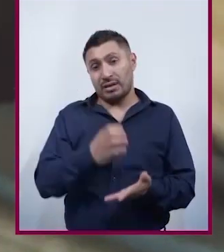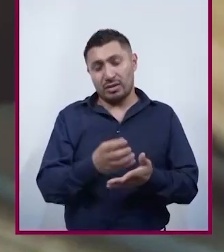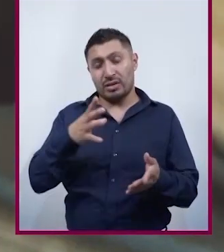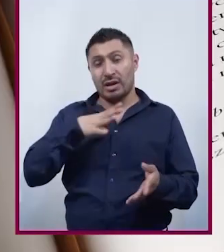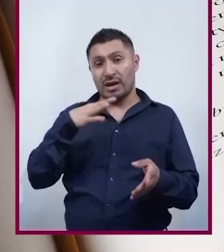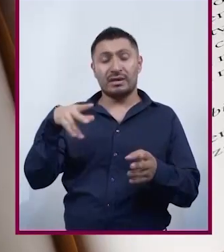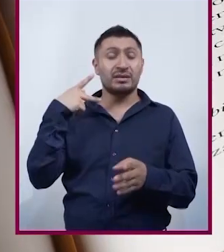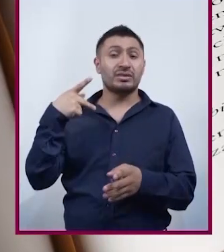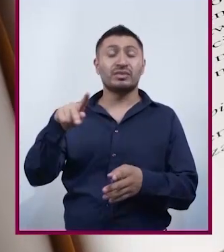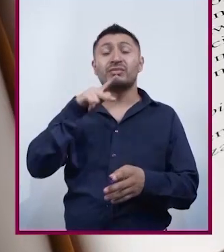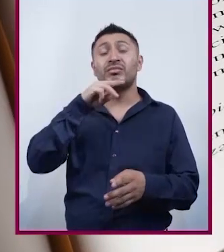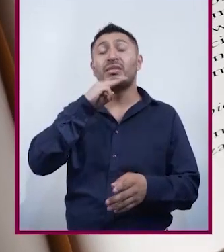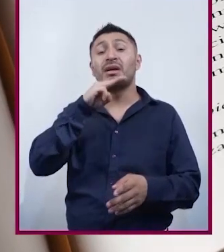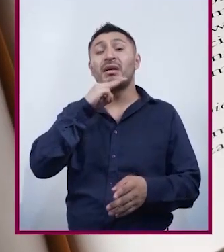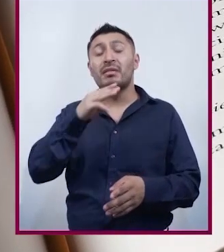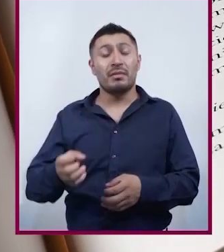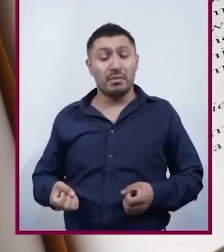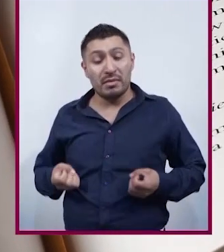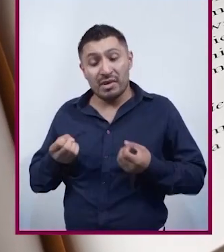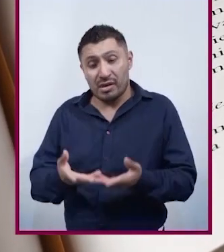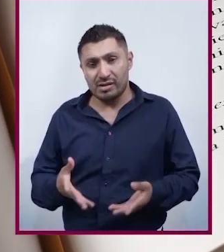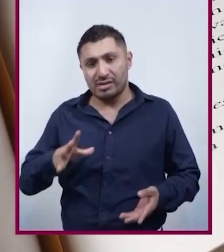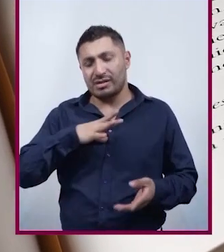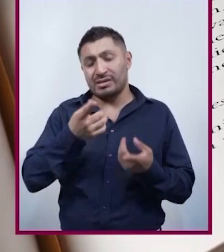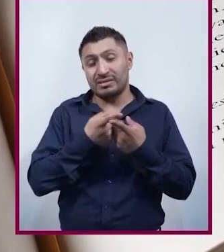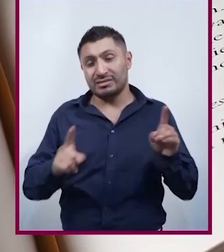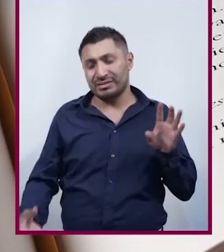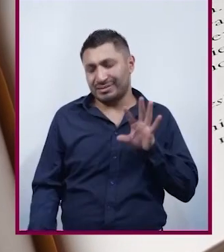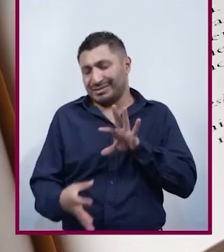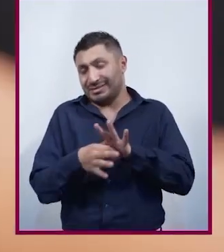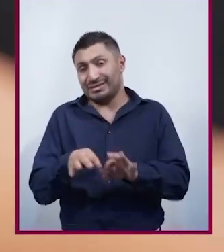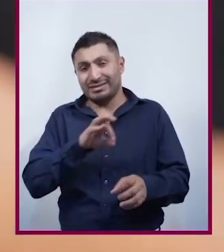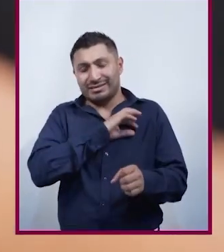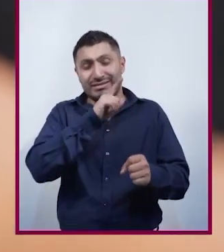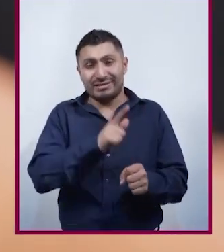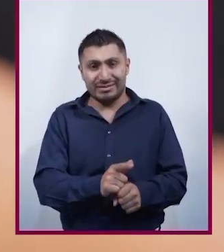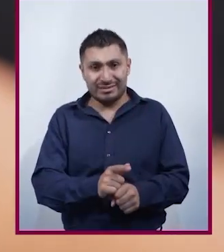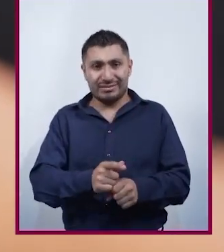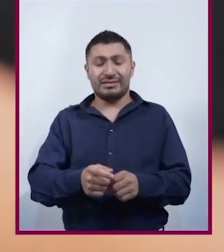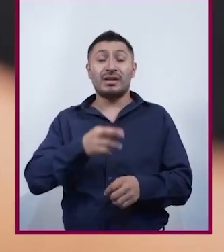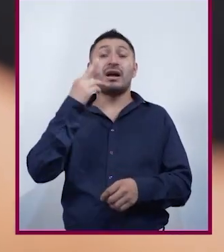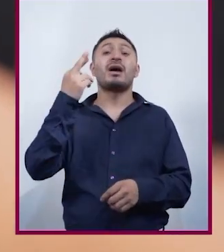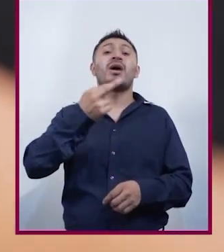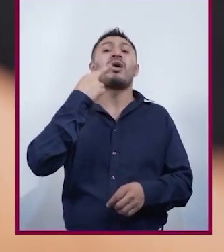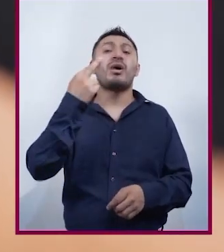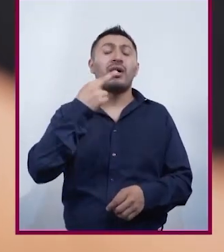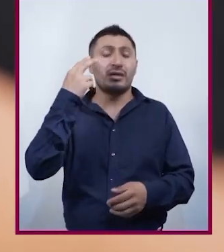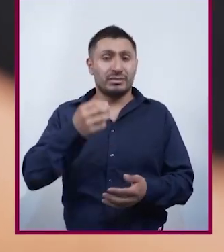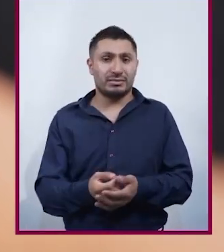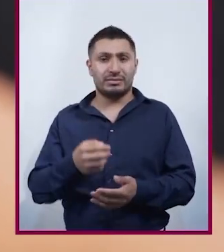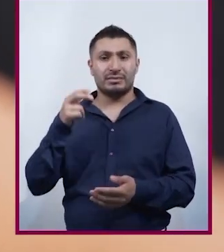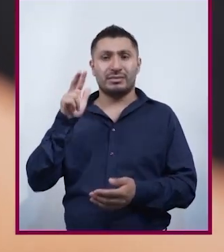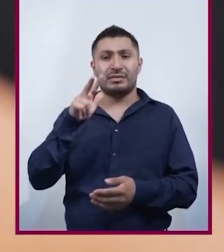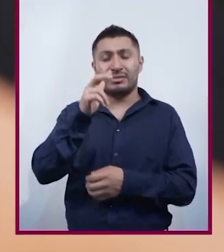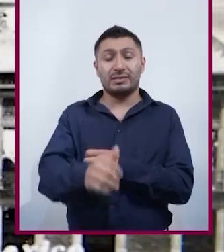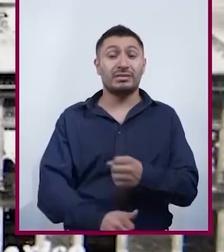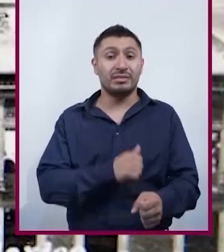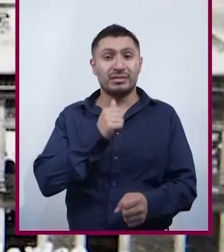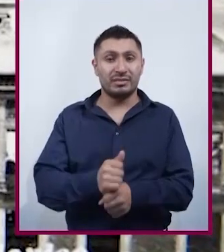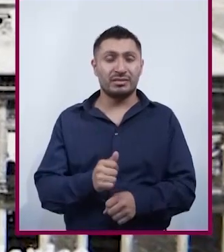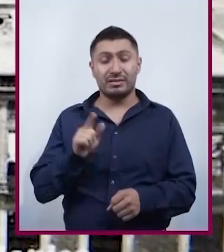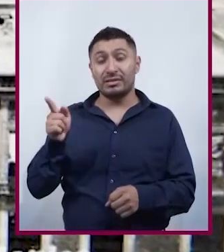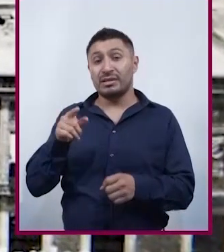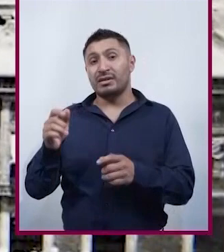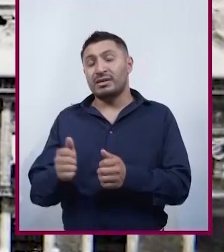tradición católica que le había inculcado su madre, con quien desarrolló un vínculo muy especial a través de los rezos. A